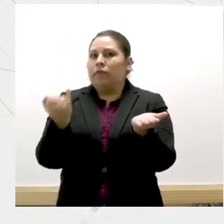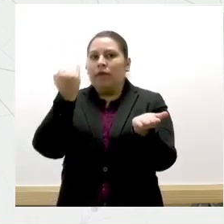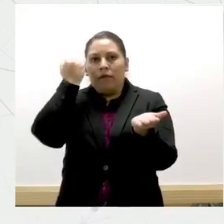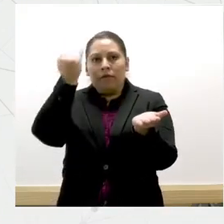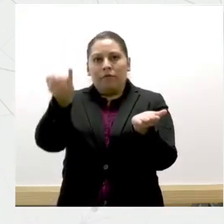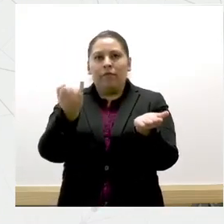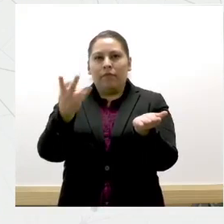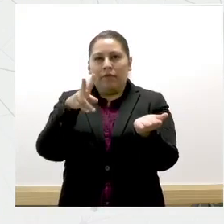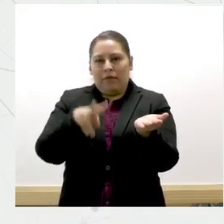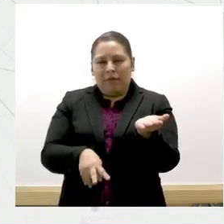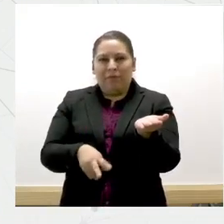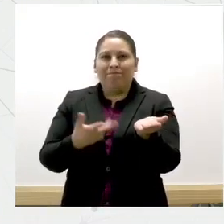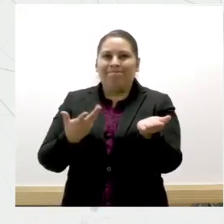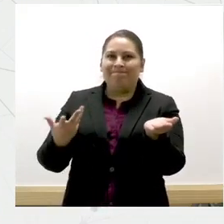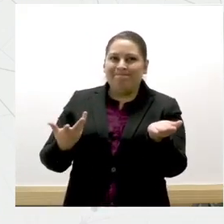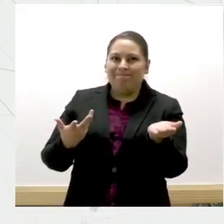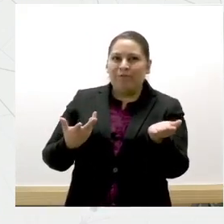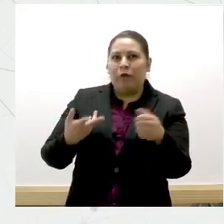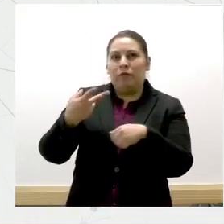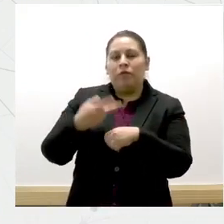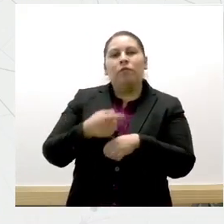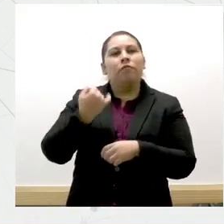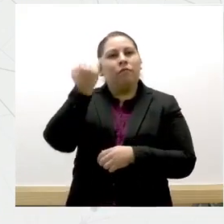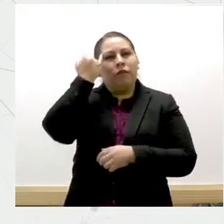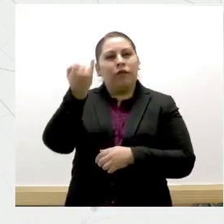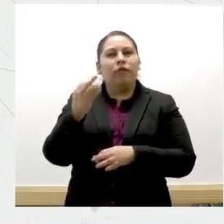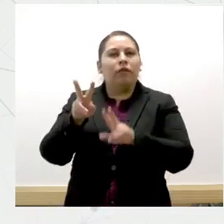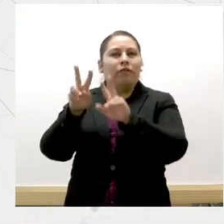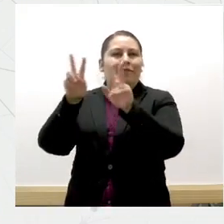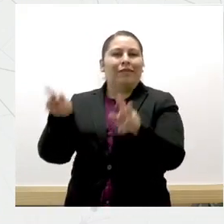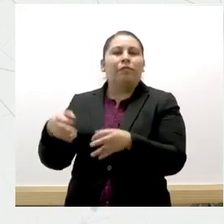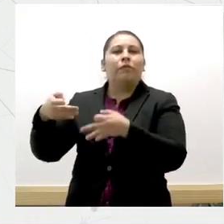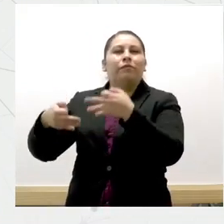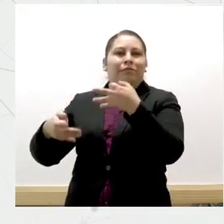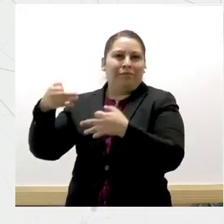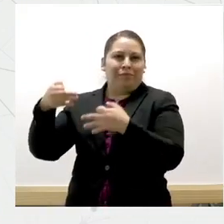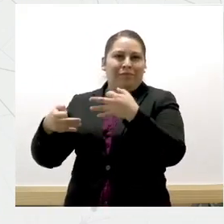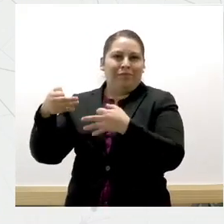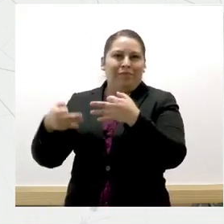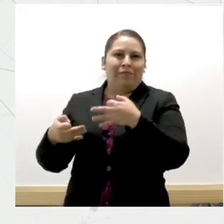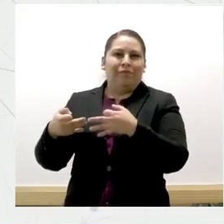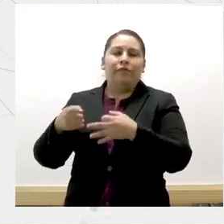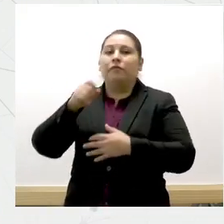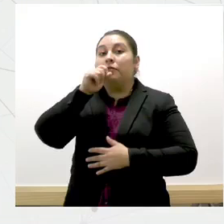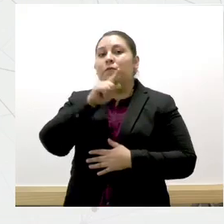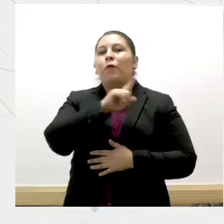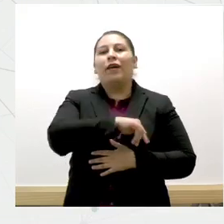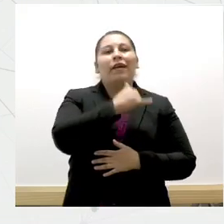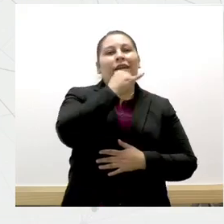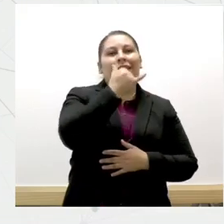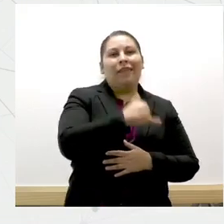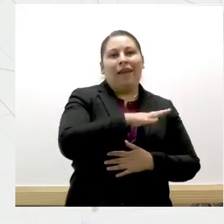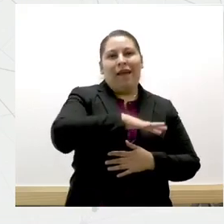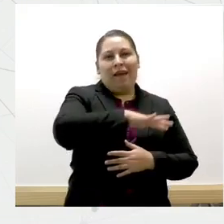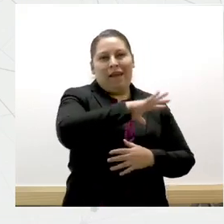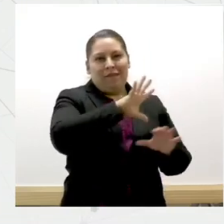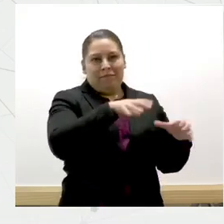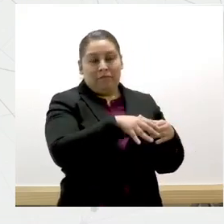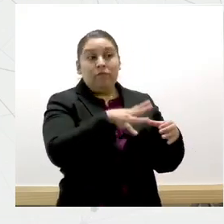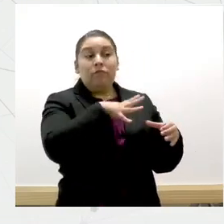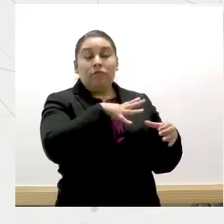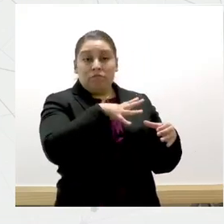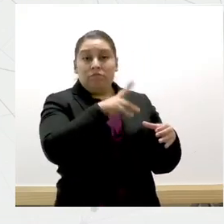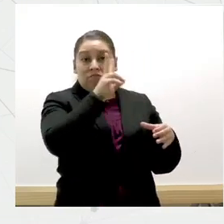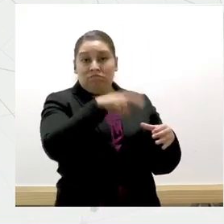Si eso, pues hay un tribunal, este tema fue objeto de examen en Italia y hay un par de sentencias de